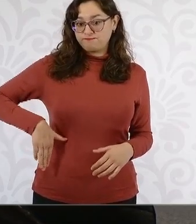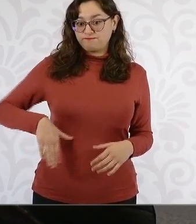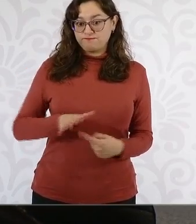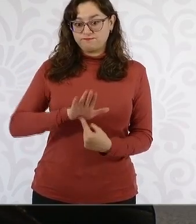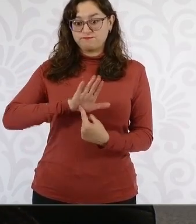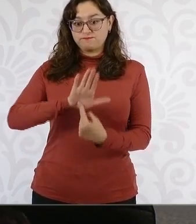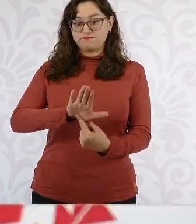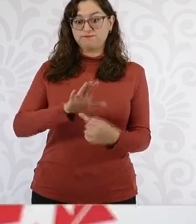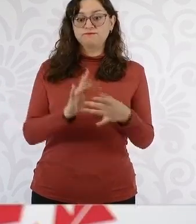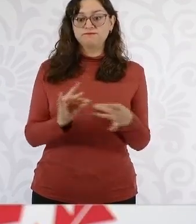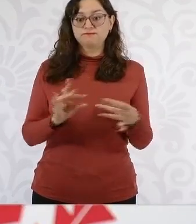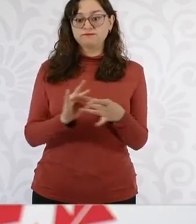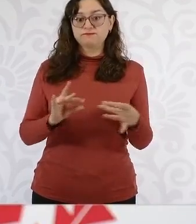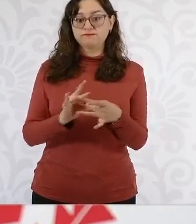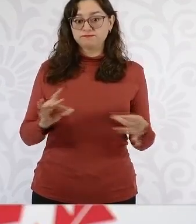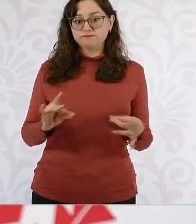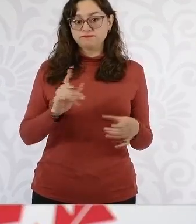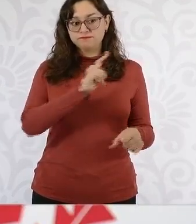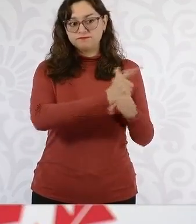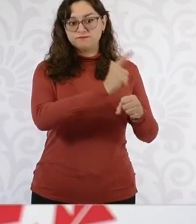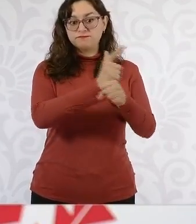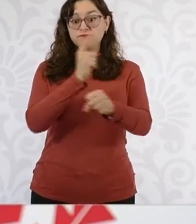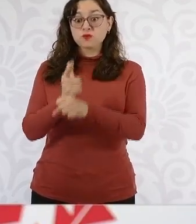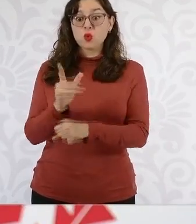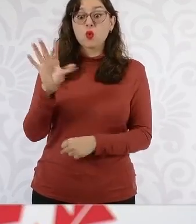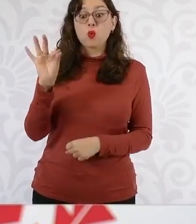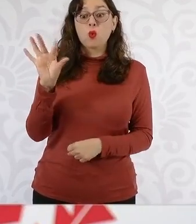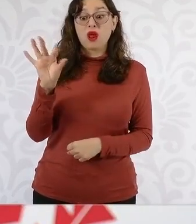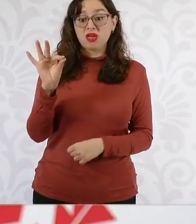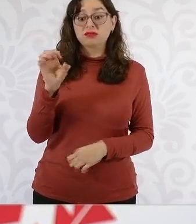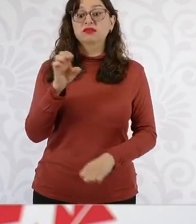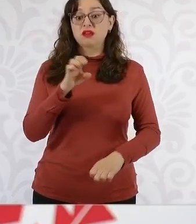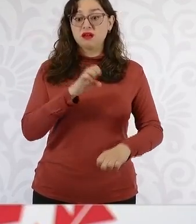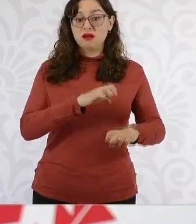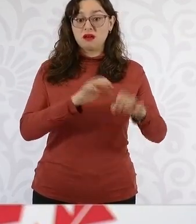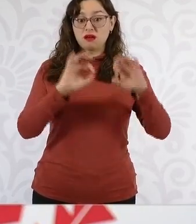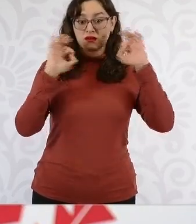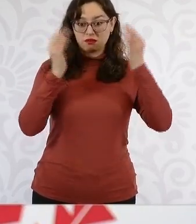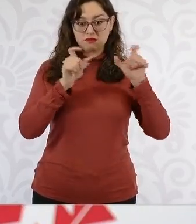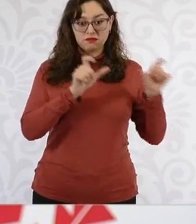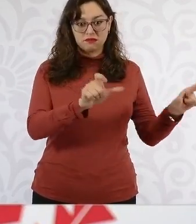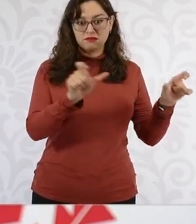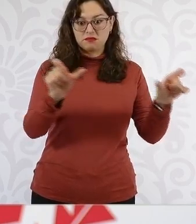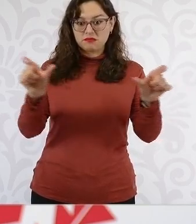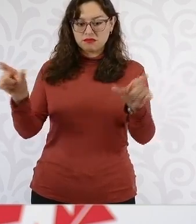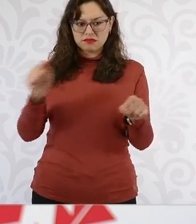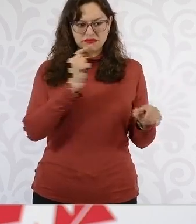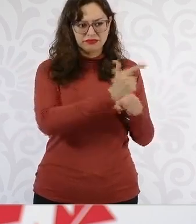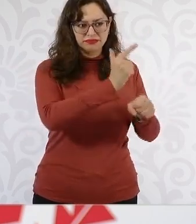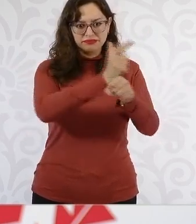video, cuando menos ya confirmados son 40 de las agencias aduanales. ¿El agente aduanal qué